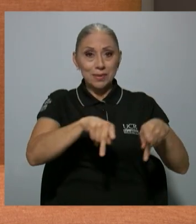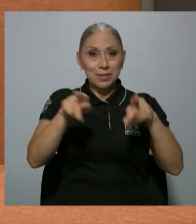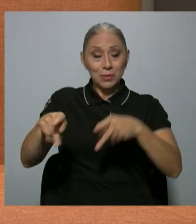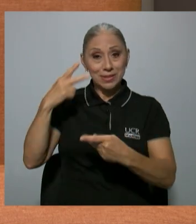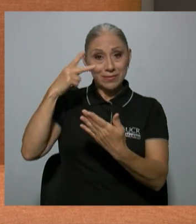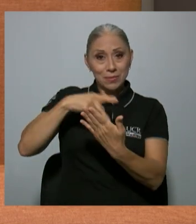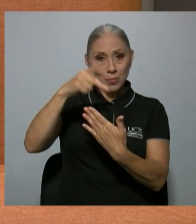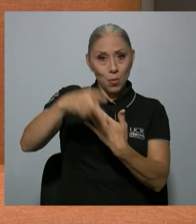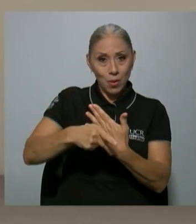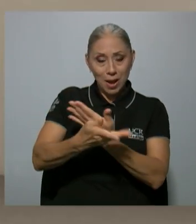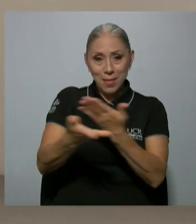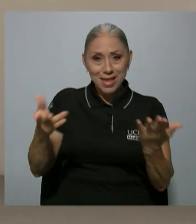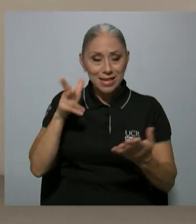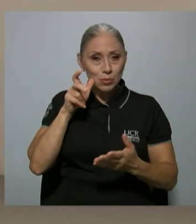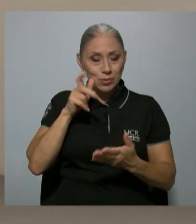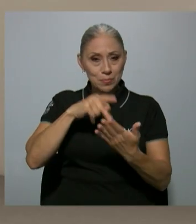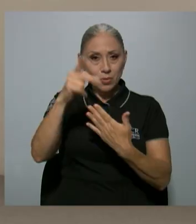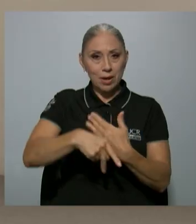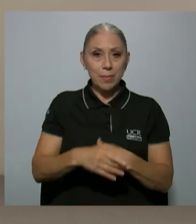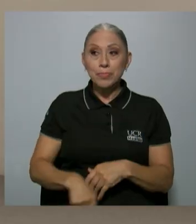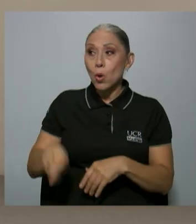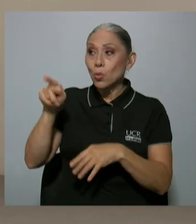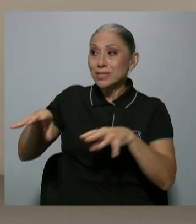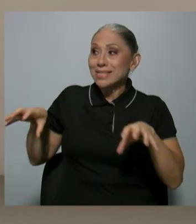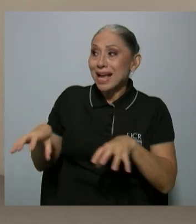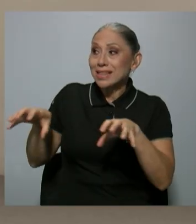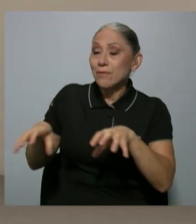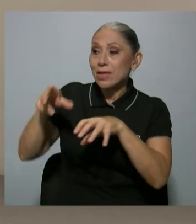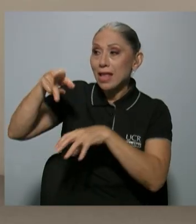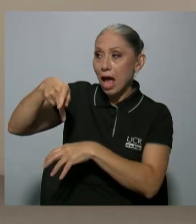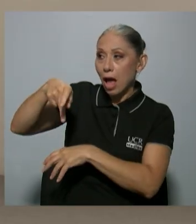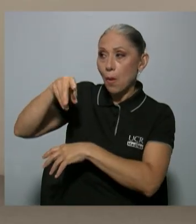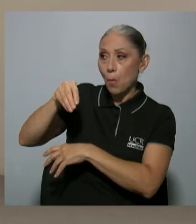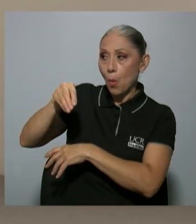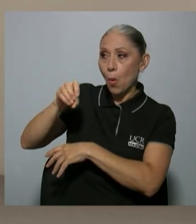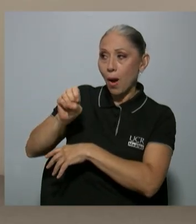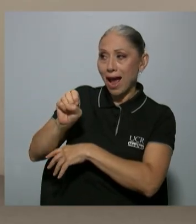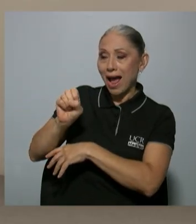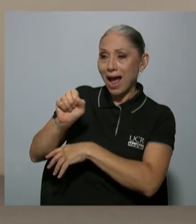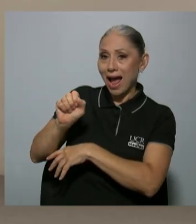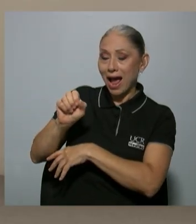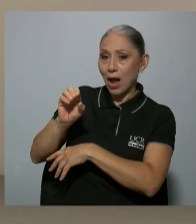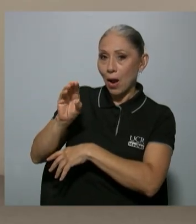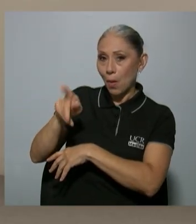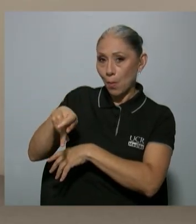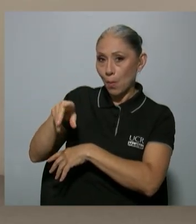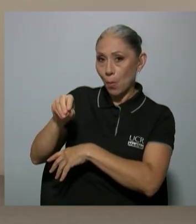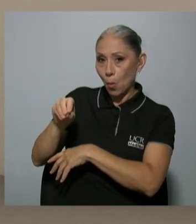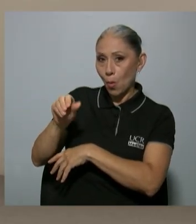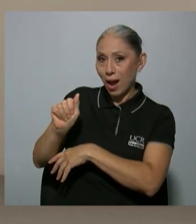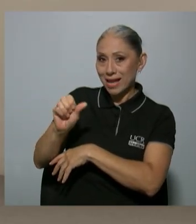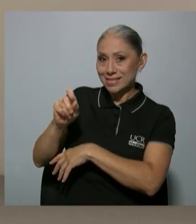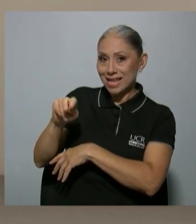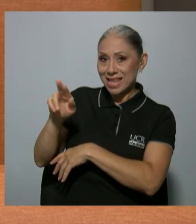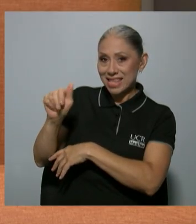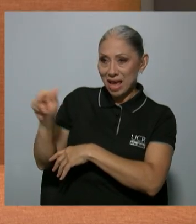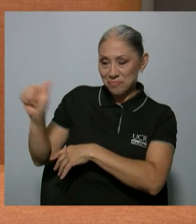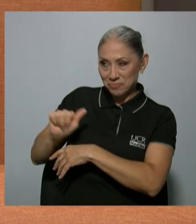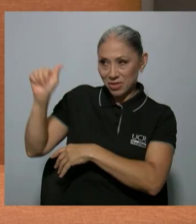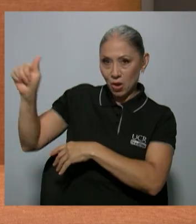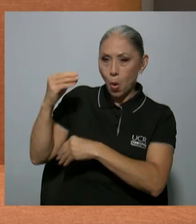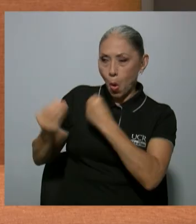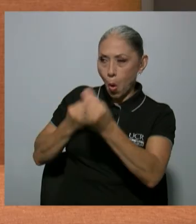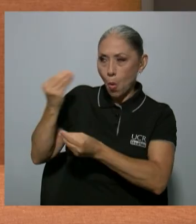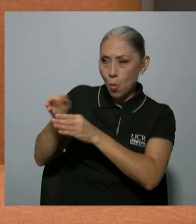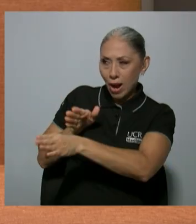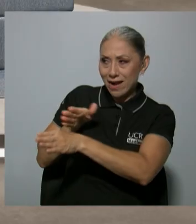y nos escuchan. Bien, usted es activista poaseña. ¿Cómo ha sido su carrera política hasta ahora? Bueno, hasta llegar